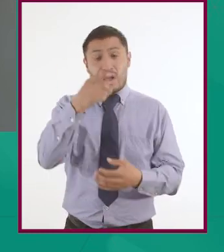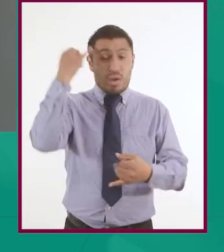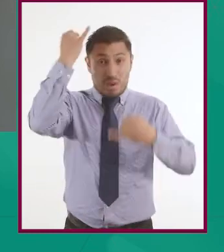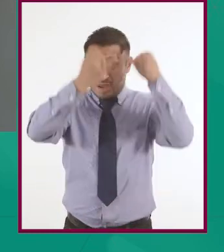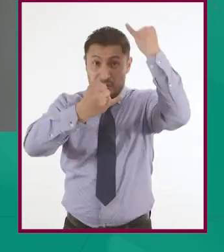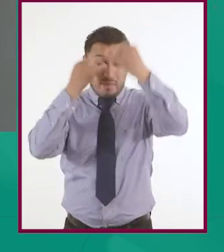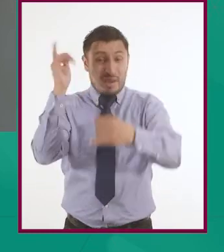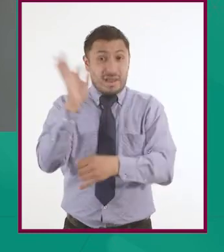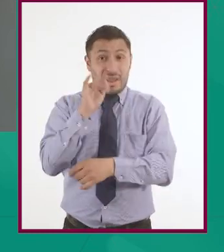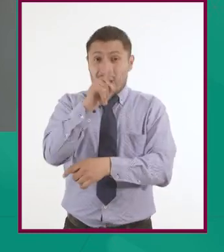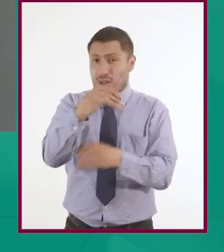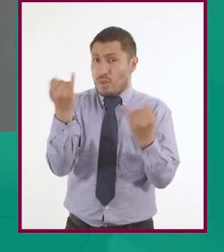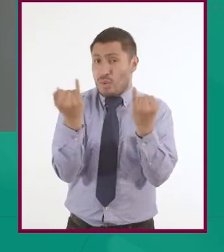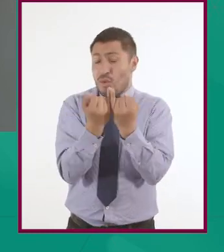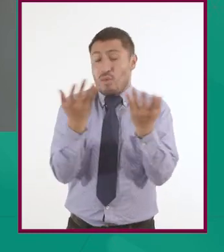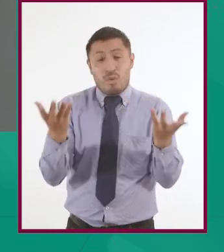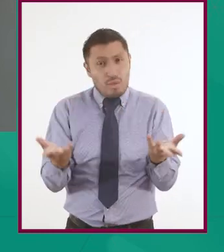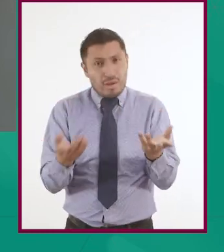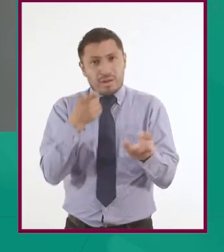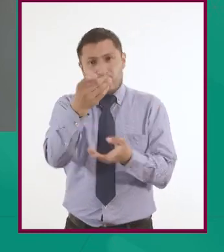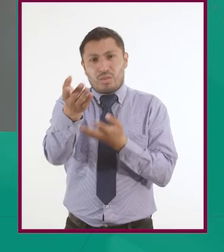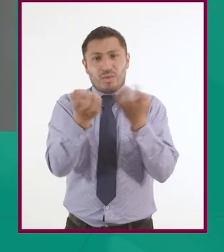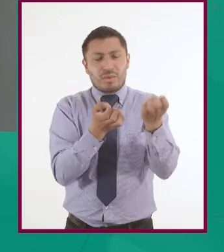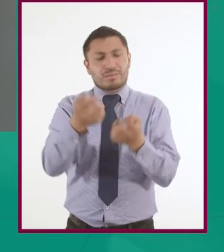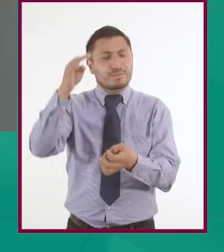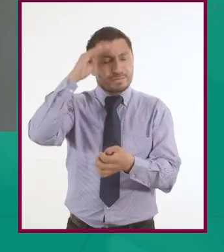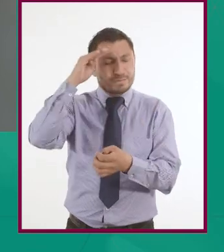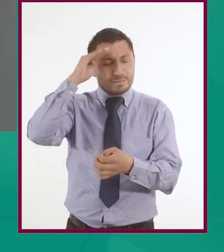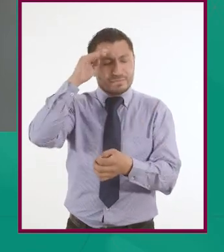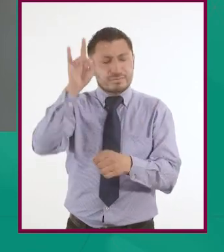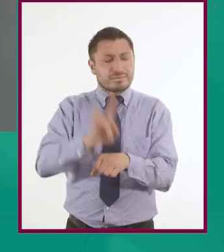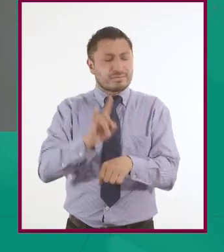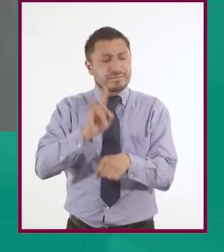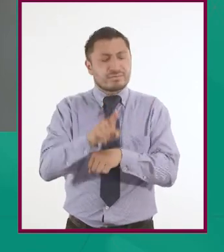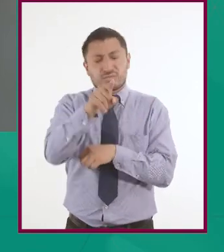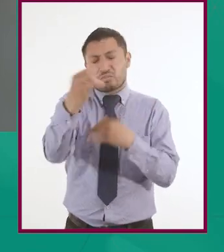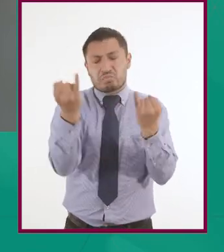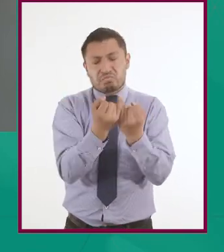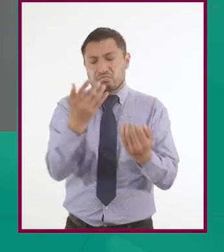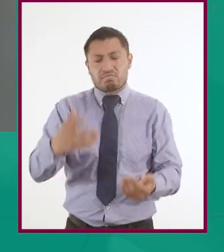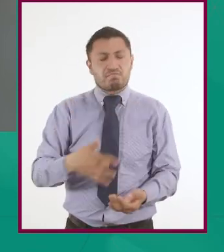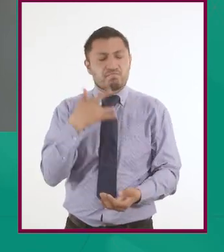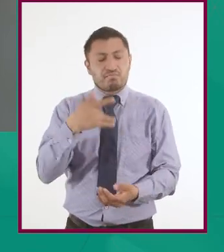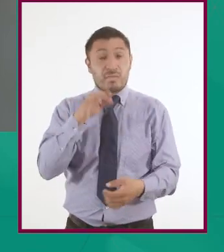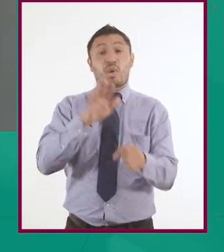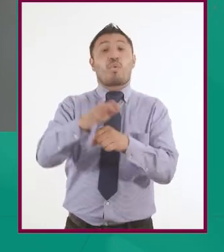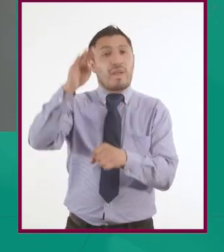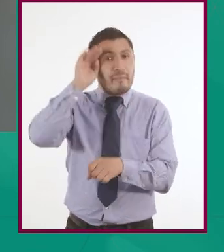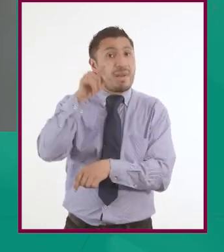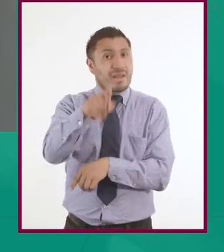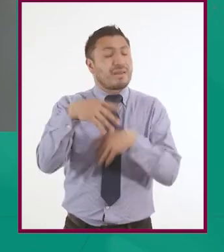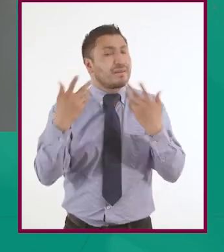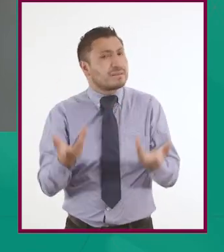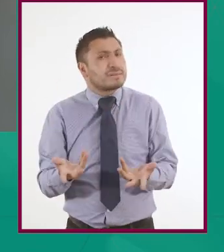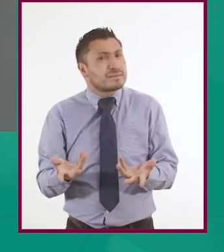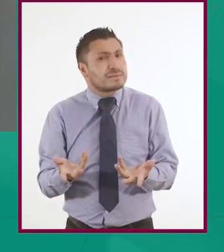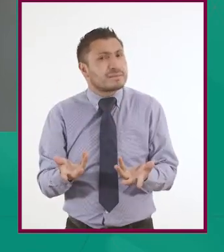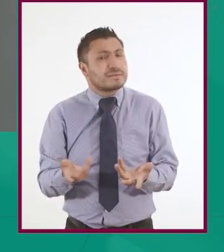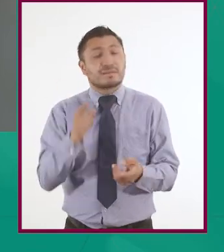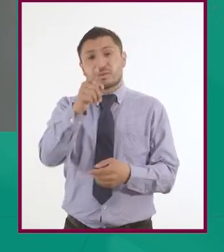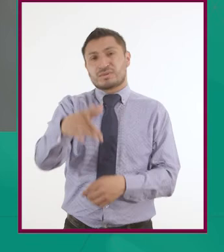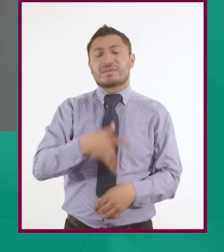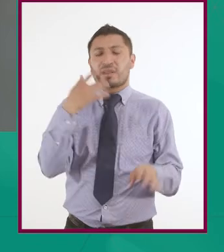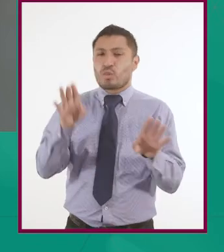en esta situación. Haz un ejercicio y trata de simularlo. ¿En qué pensaste cuando lo hiciste? ¿Cómo